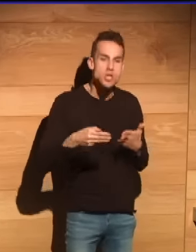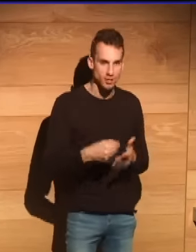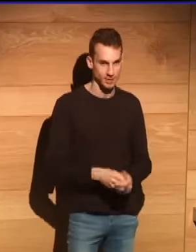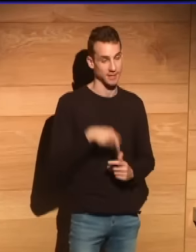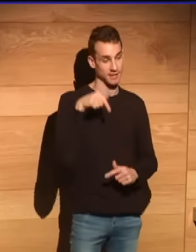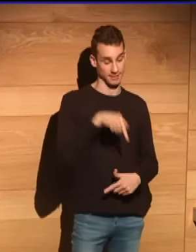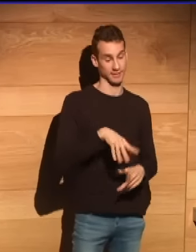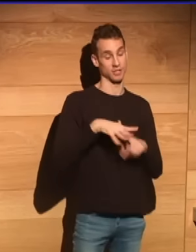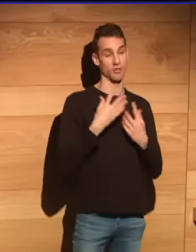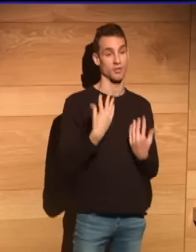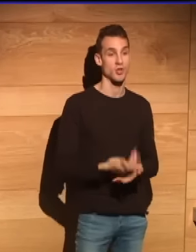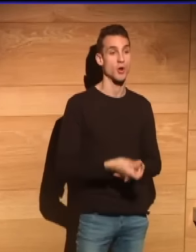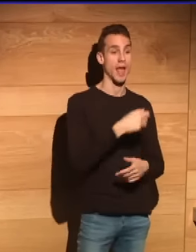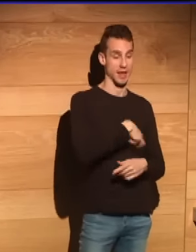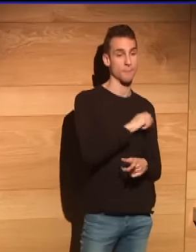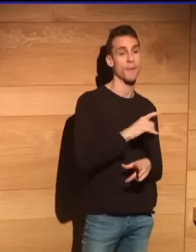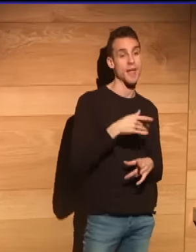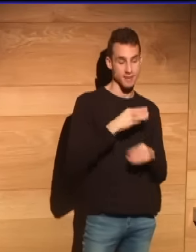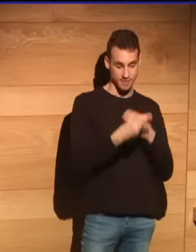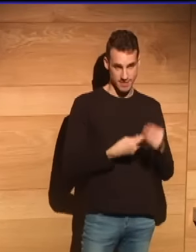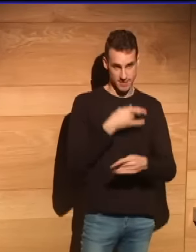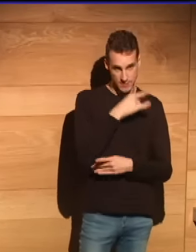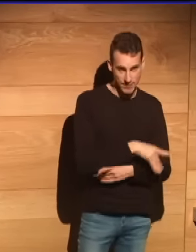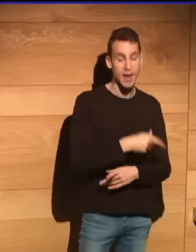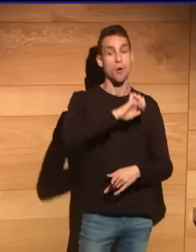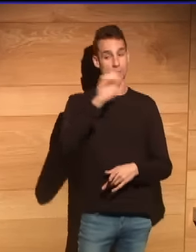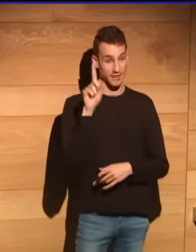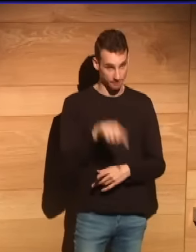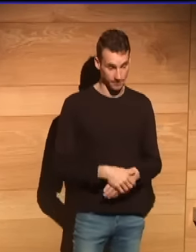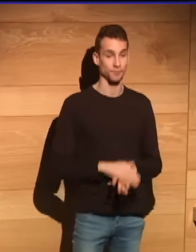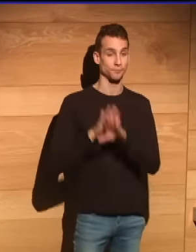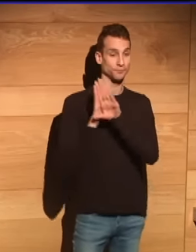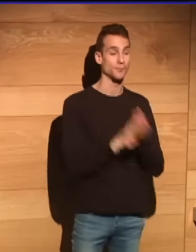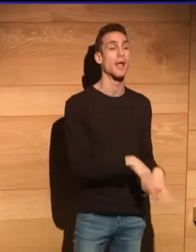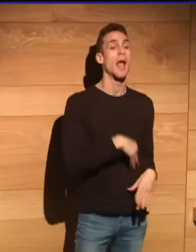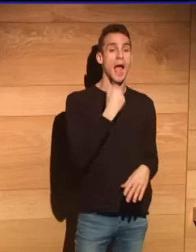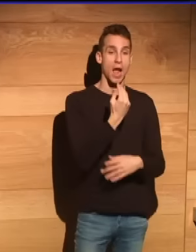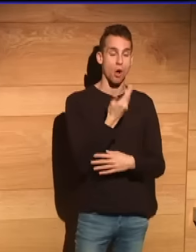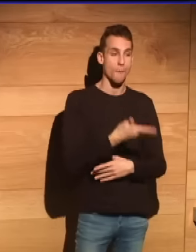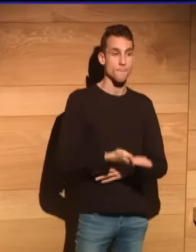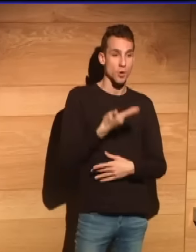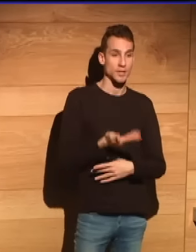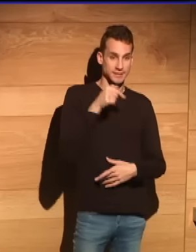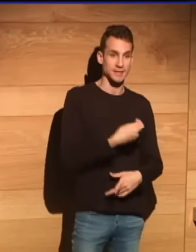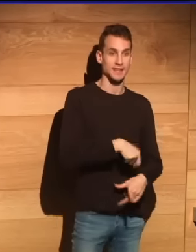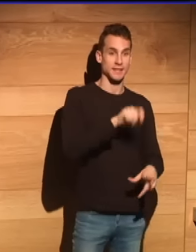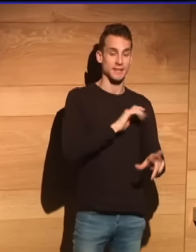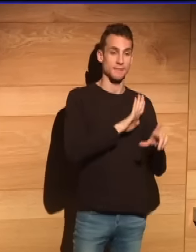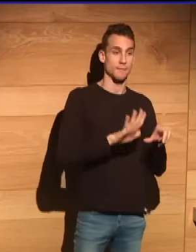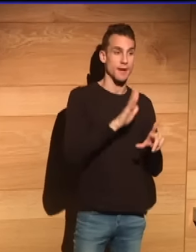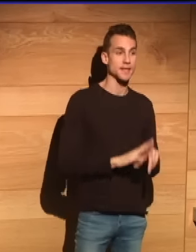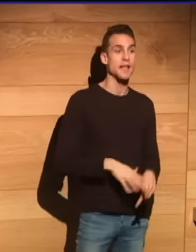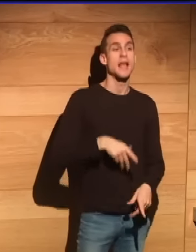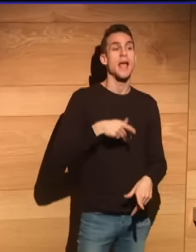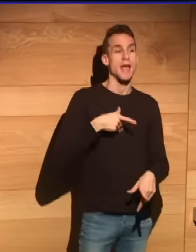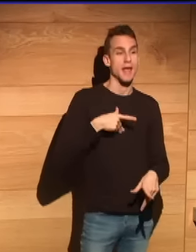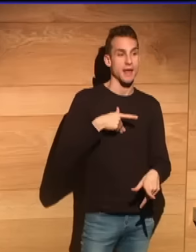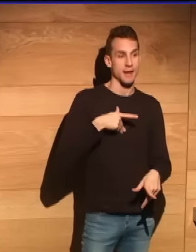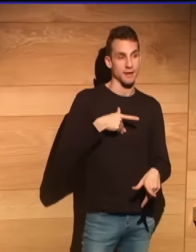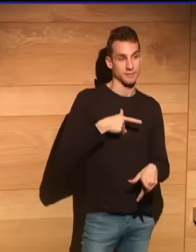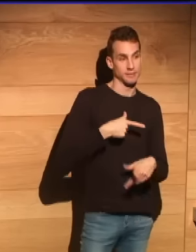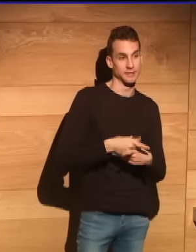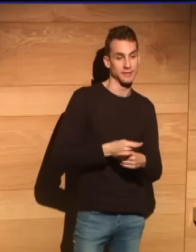estas inversiones. Y también en algo muy importante para nuestro país, que es mejorar el tratamiento fiscal de las stock options o otro tipo